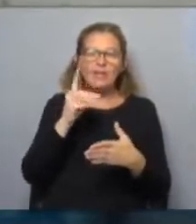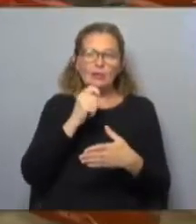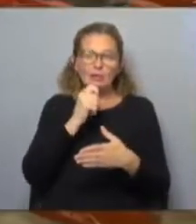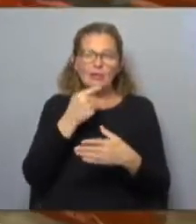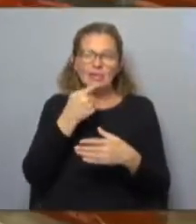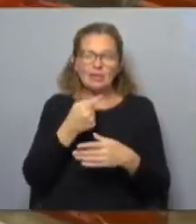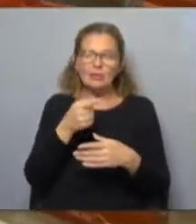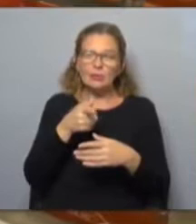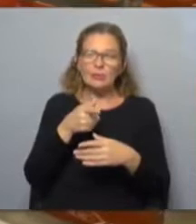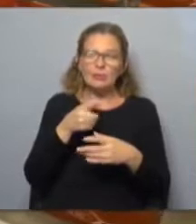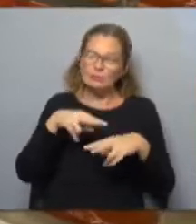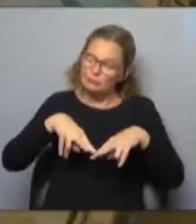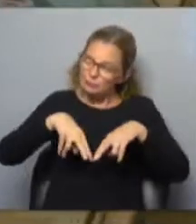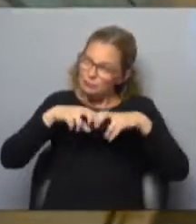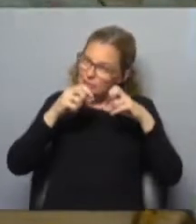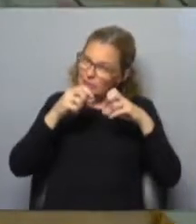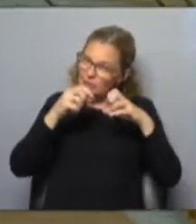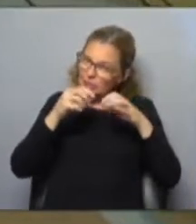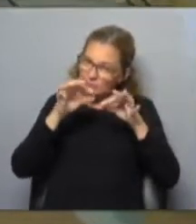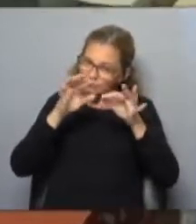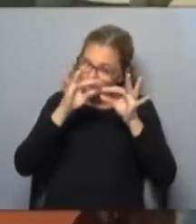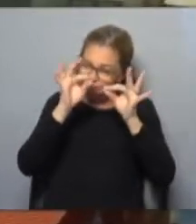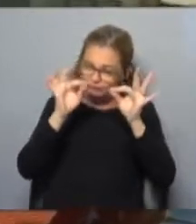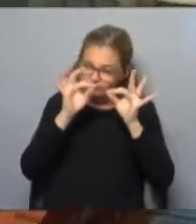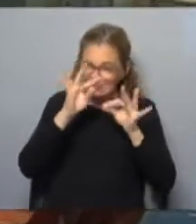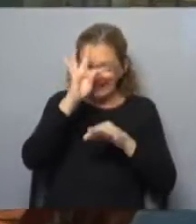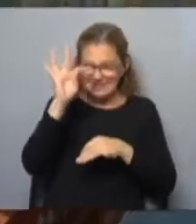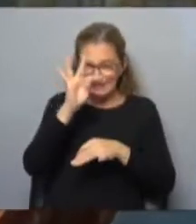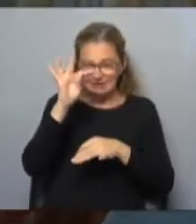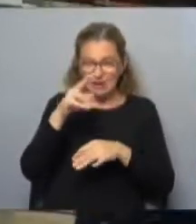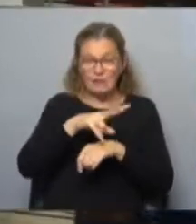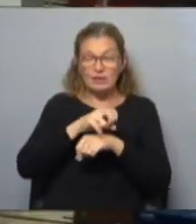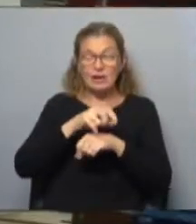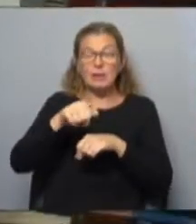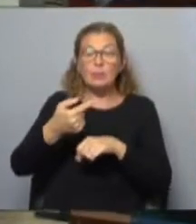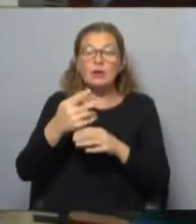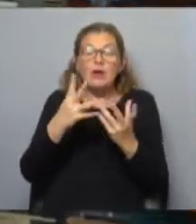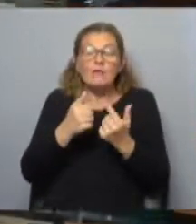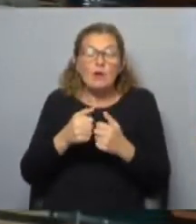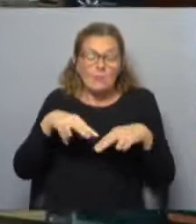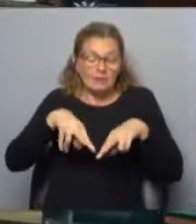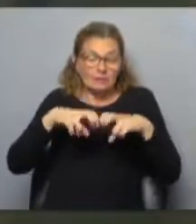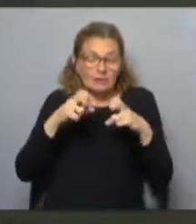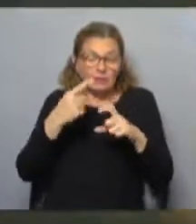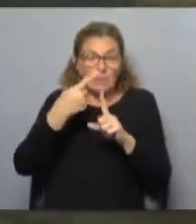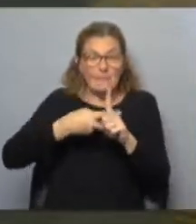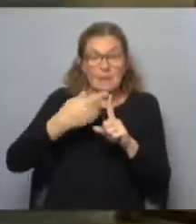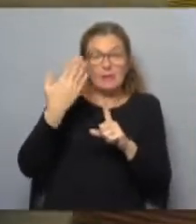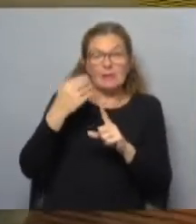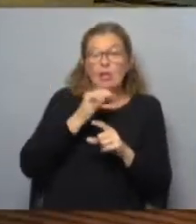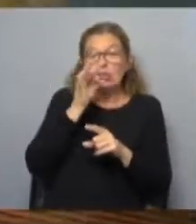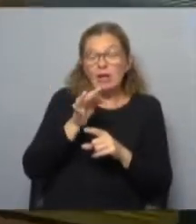que afirmaron que se trata de una investigación altamente técnica. Luego Fiscalía definirá la estrategia de la investigación. El mes pasado